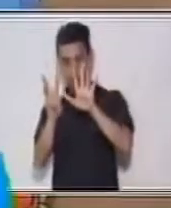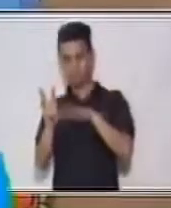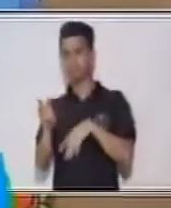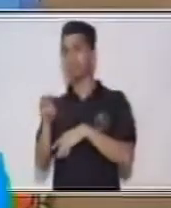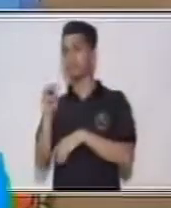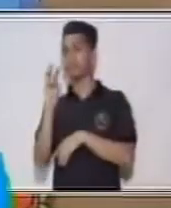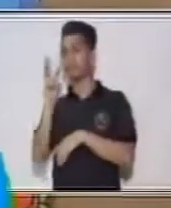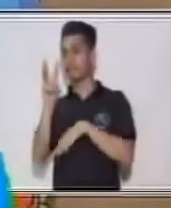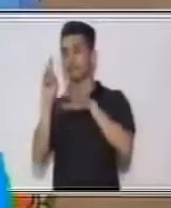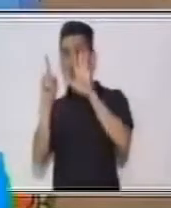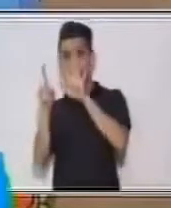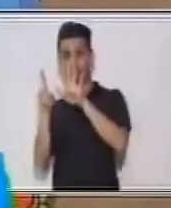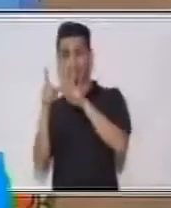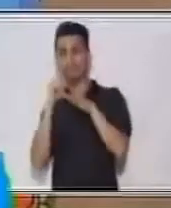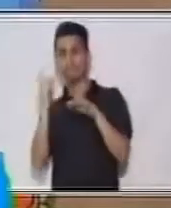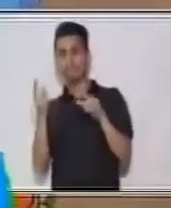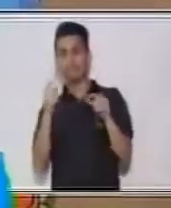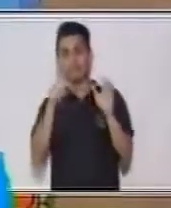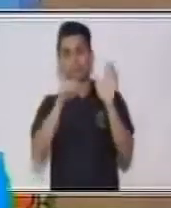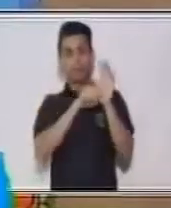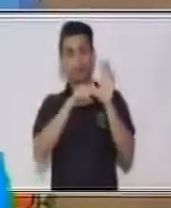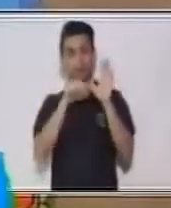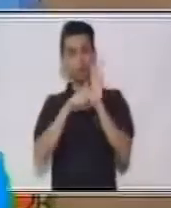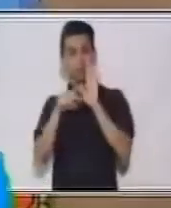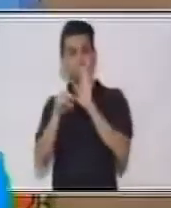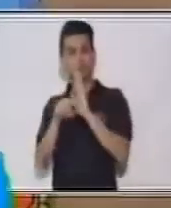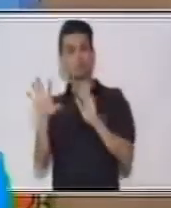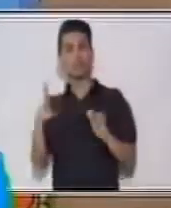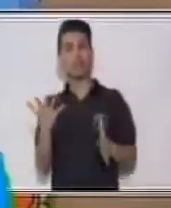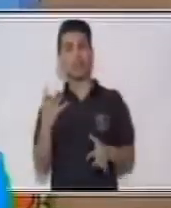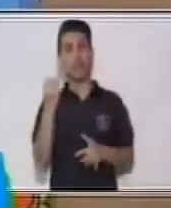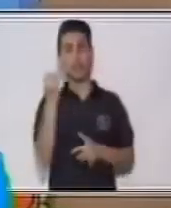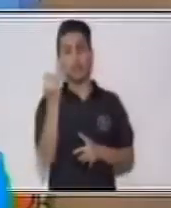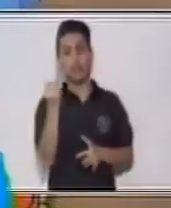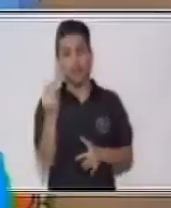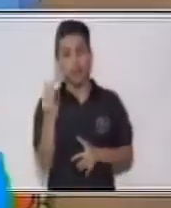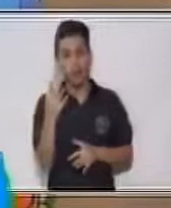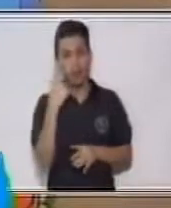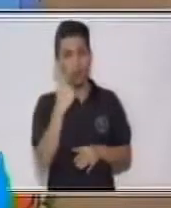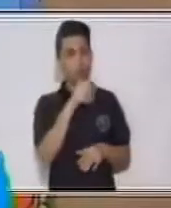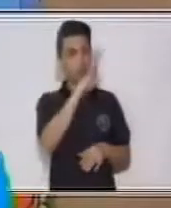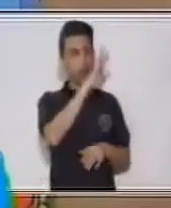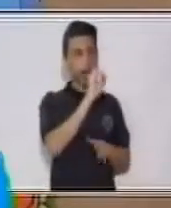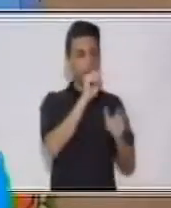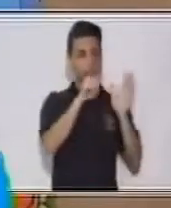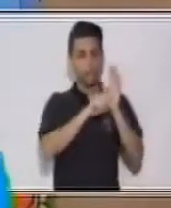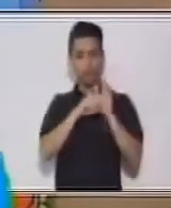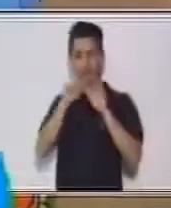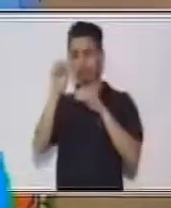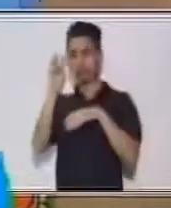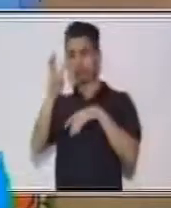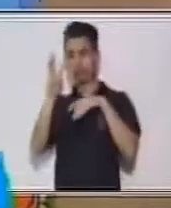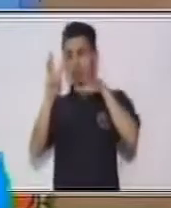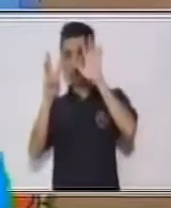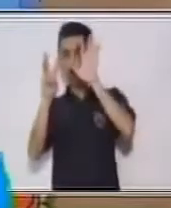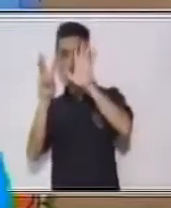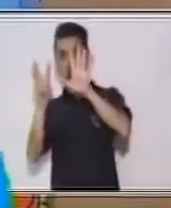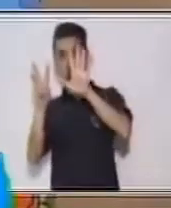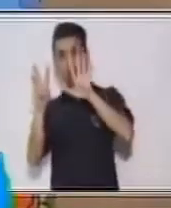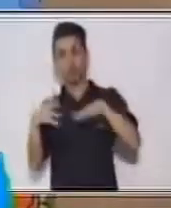número estoy utilizando para restar está entre 40 y 38 que el número hay para restar